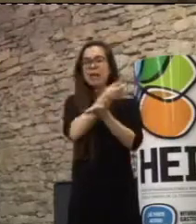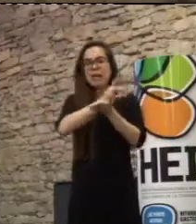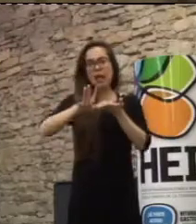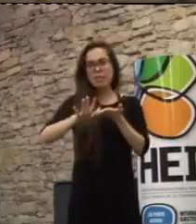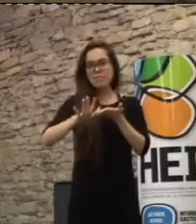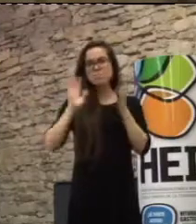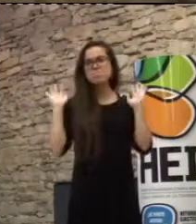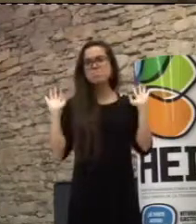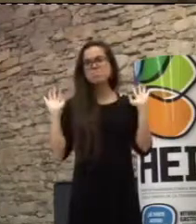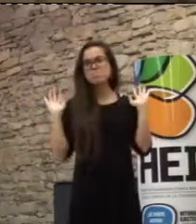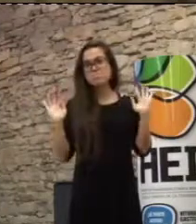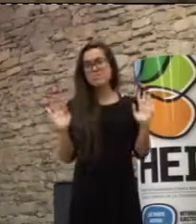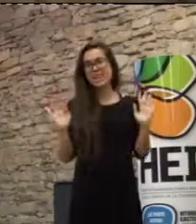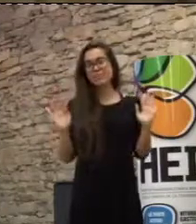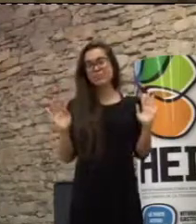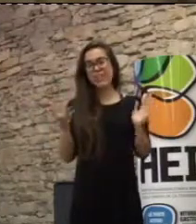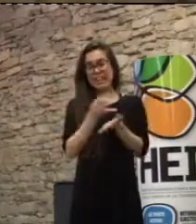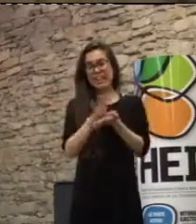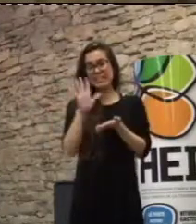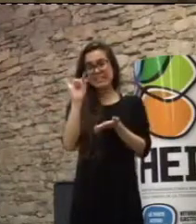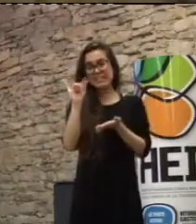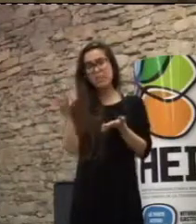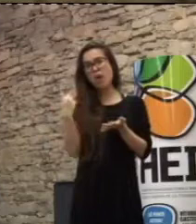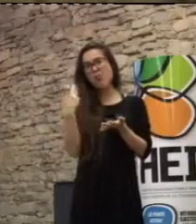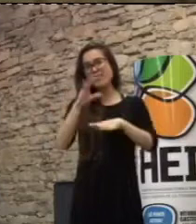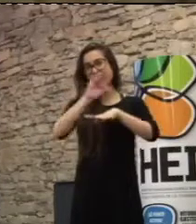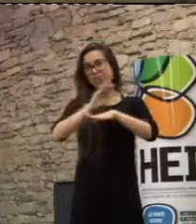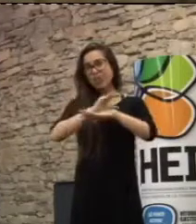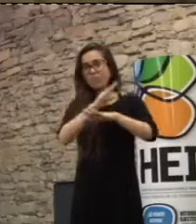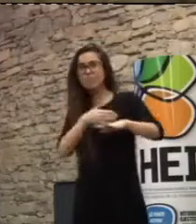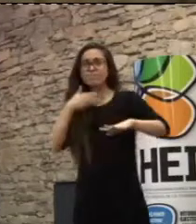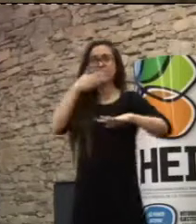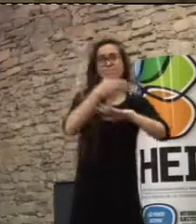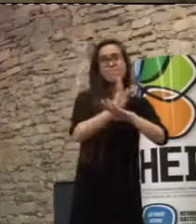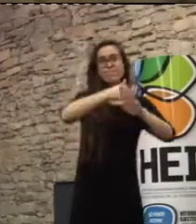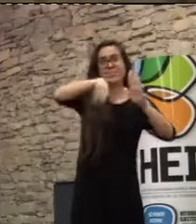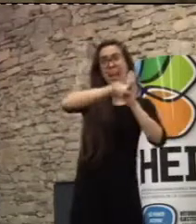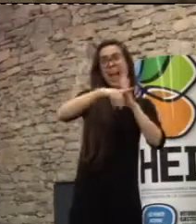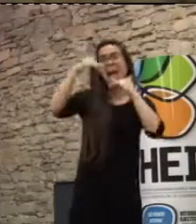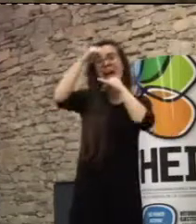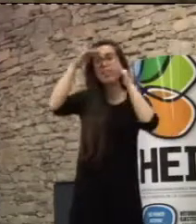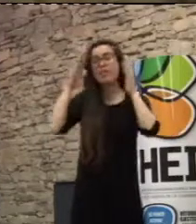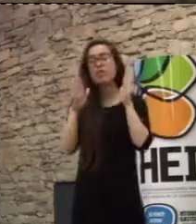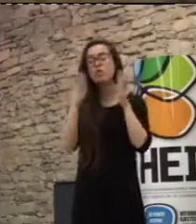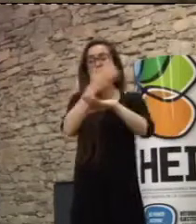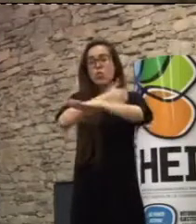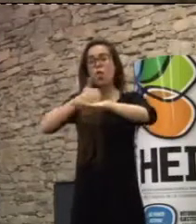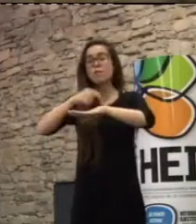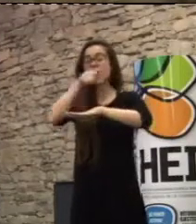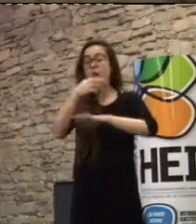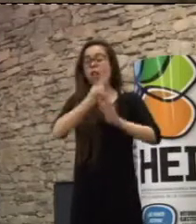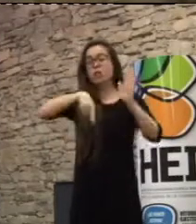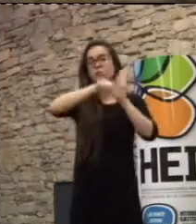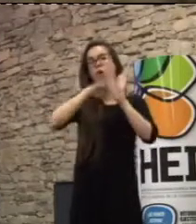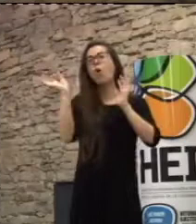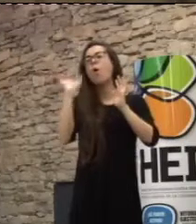nada pero sí que conviene que os apuntéis cuanto antes en los centros cívicos en las oficinas de atención ciudadana oa través de la